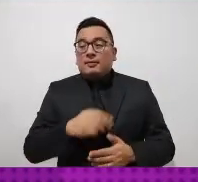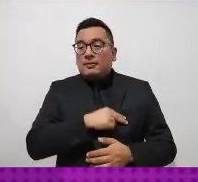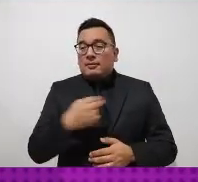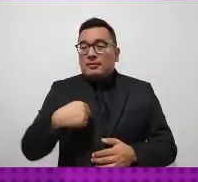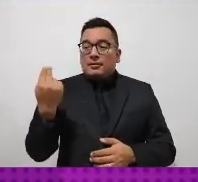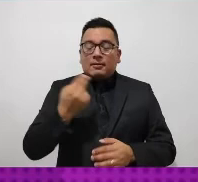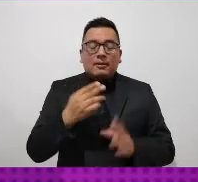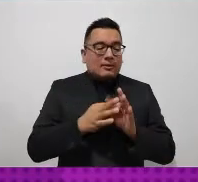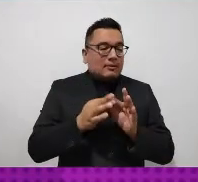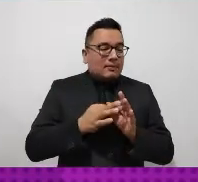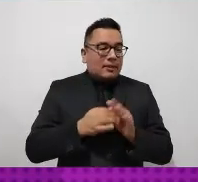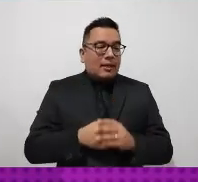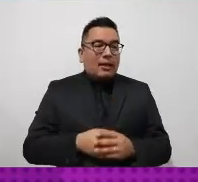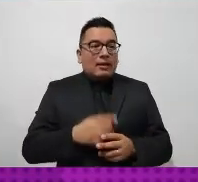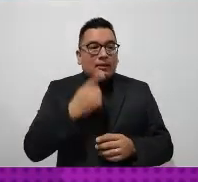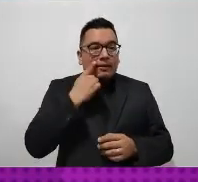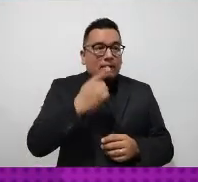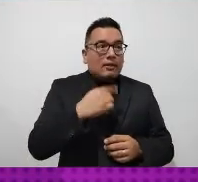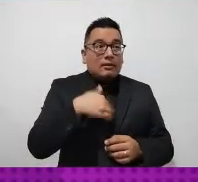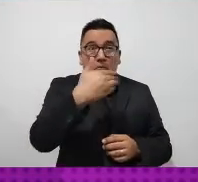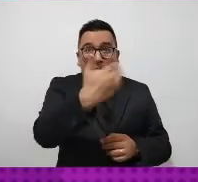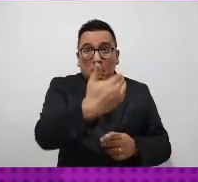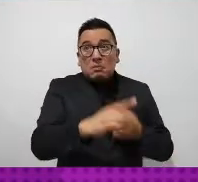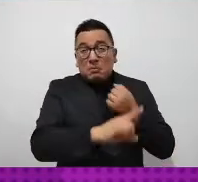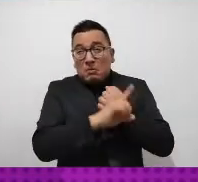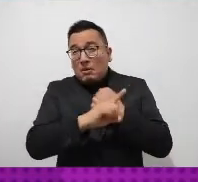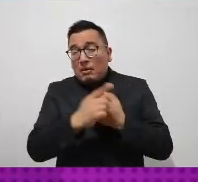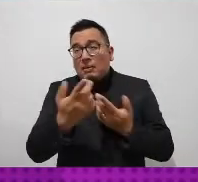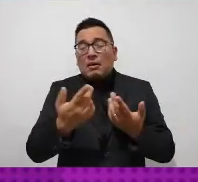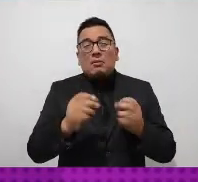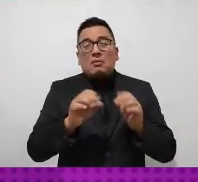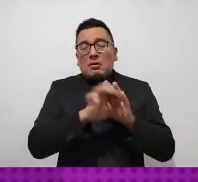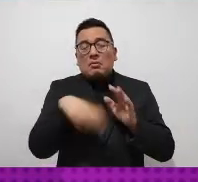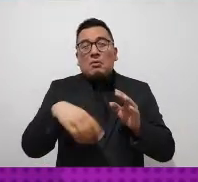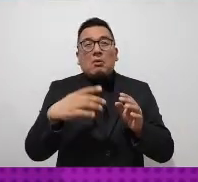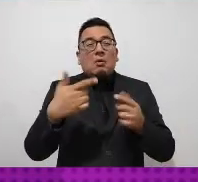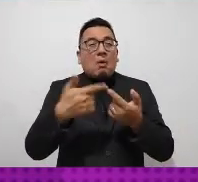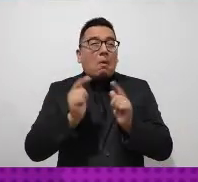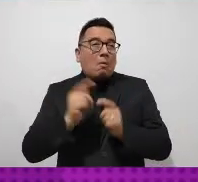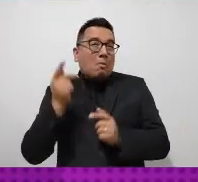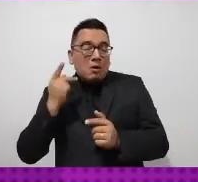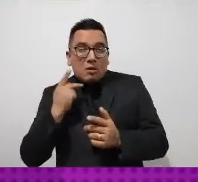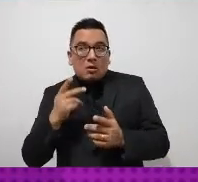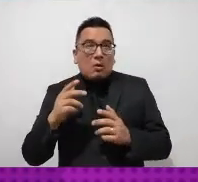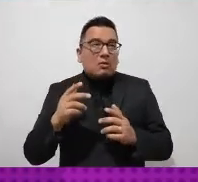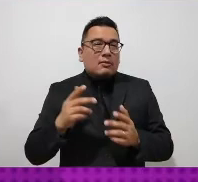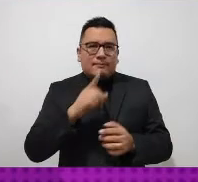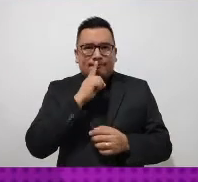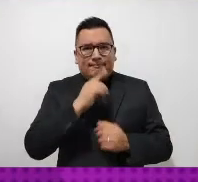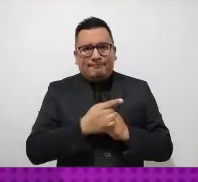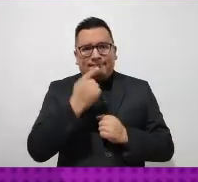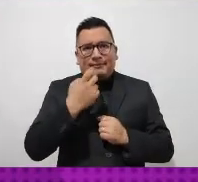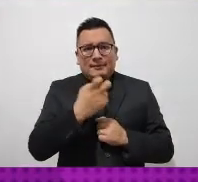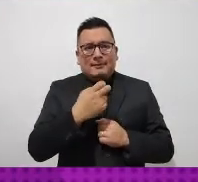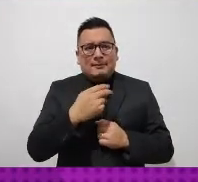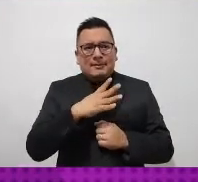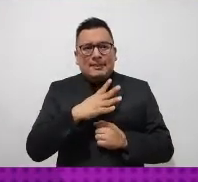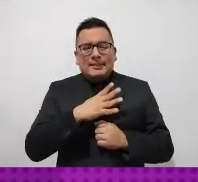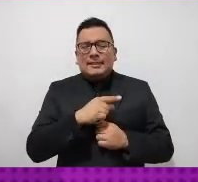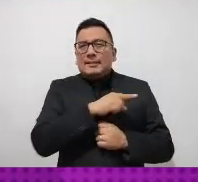de explicarles que no iba a trascender en temas, por ejemplo, partidarios, que eso sí lo detectamos en